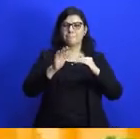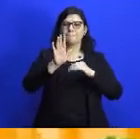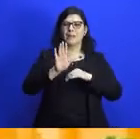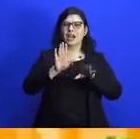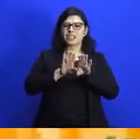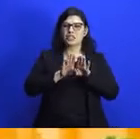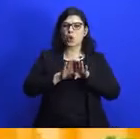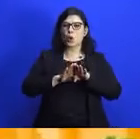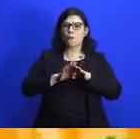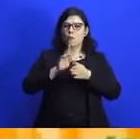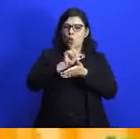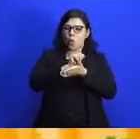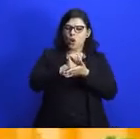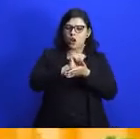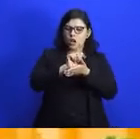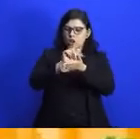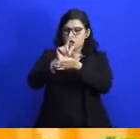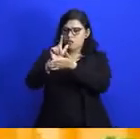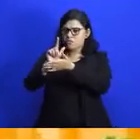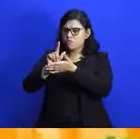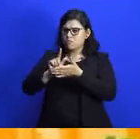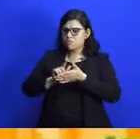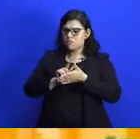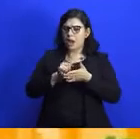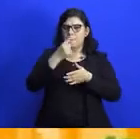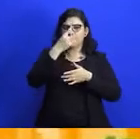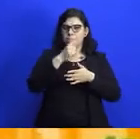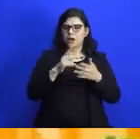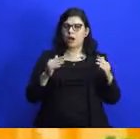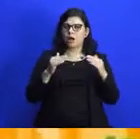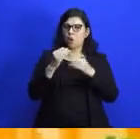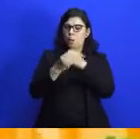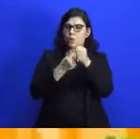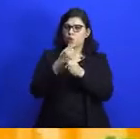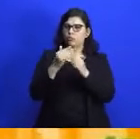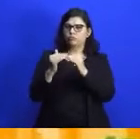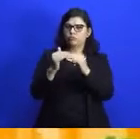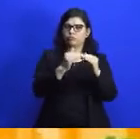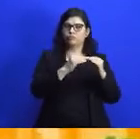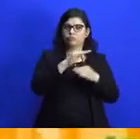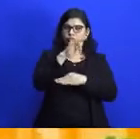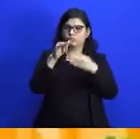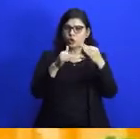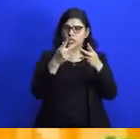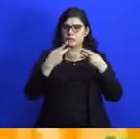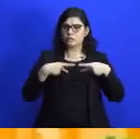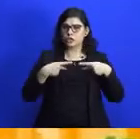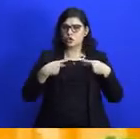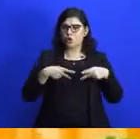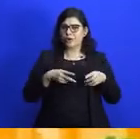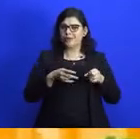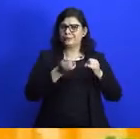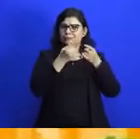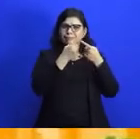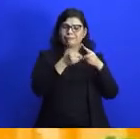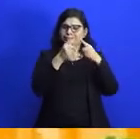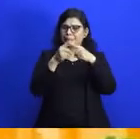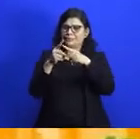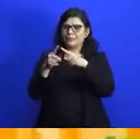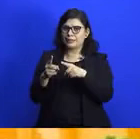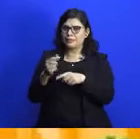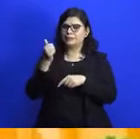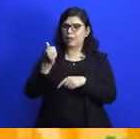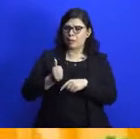podamos participar en igualdad de condiciones. Todas las personas somos únicas. Es muy importante que valoremos y aprovechemos,